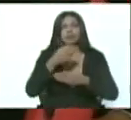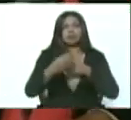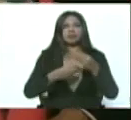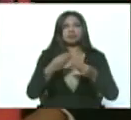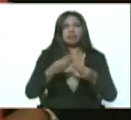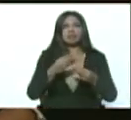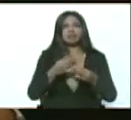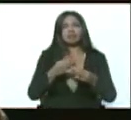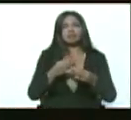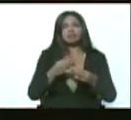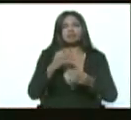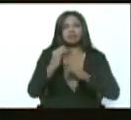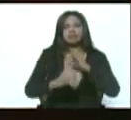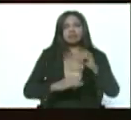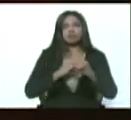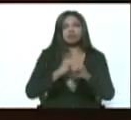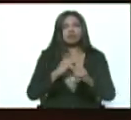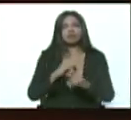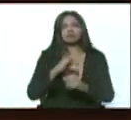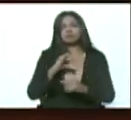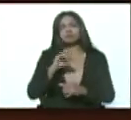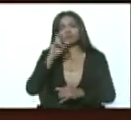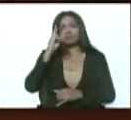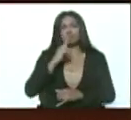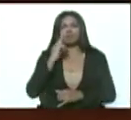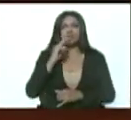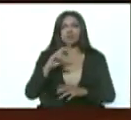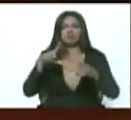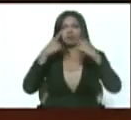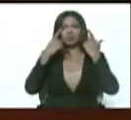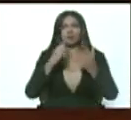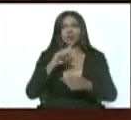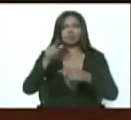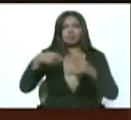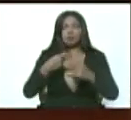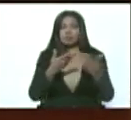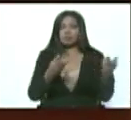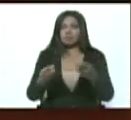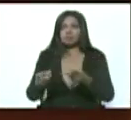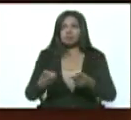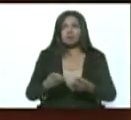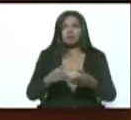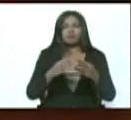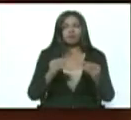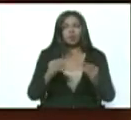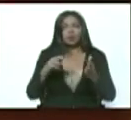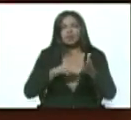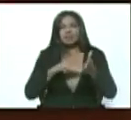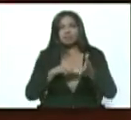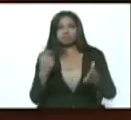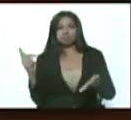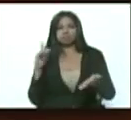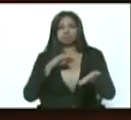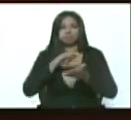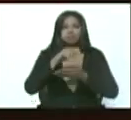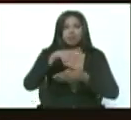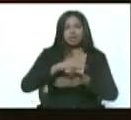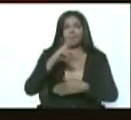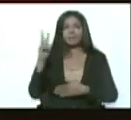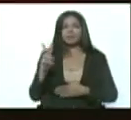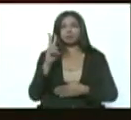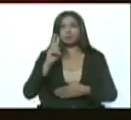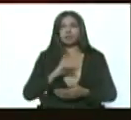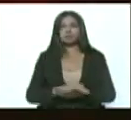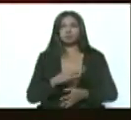desde el Aeropuerto Internacional Simón Bolívar de Maiquetía, luego de darle la bienvenida a su homólogo iraní, quien arribó a la República Bolivariana de